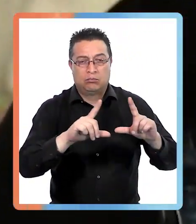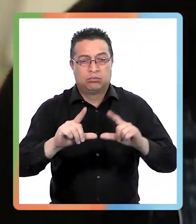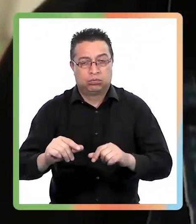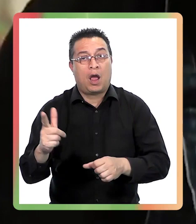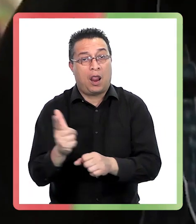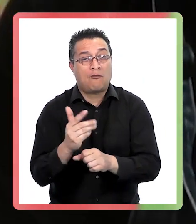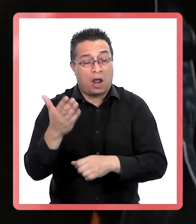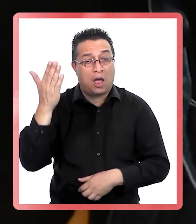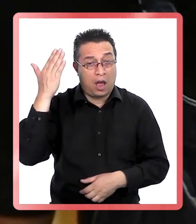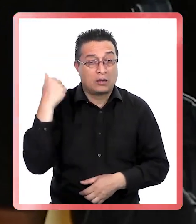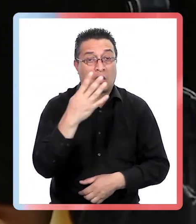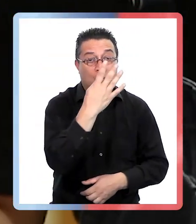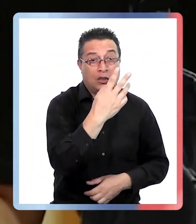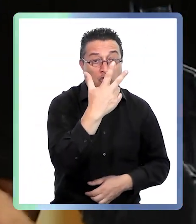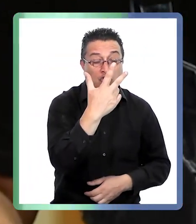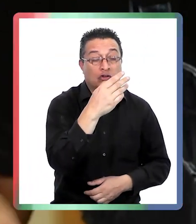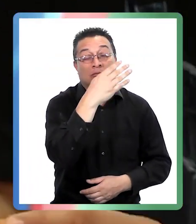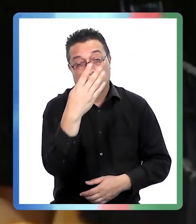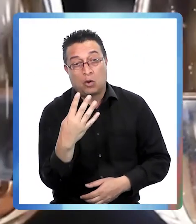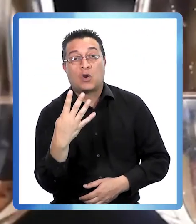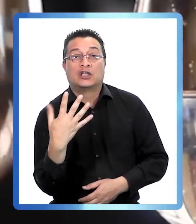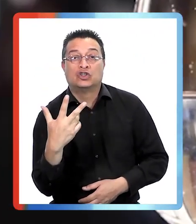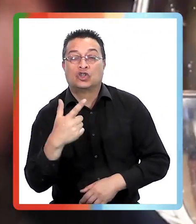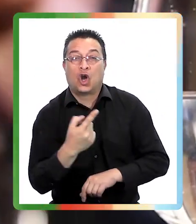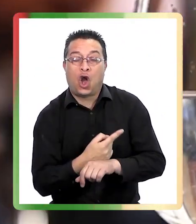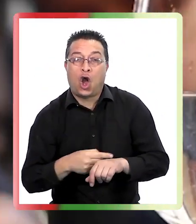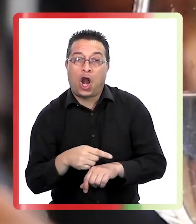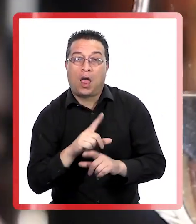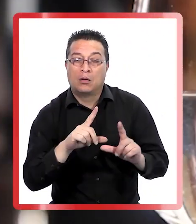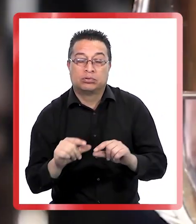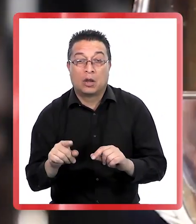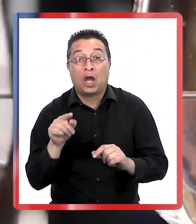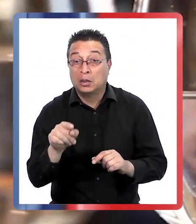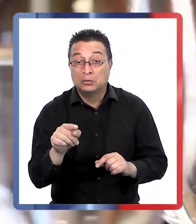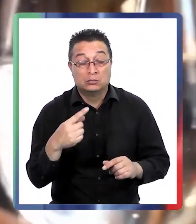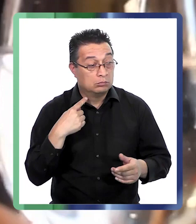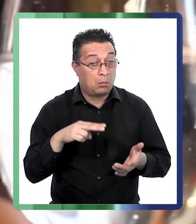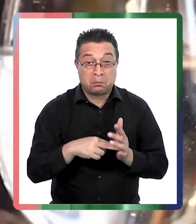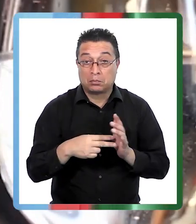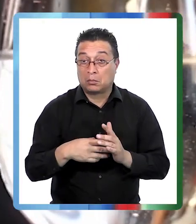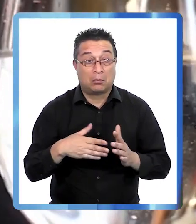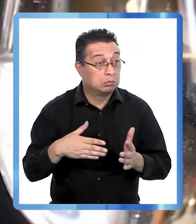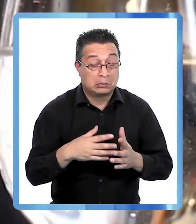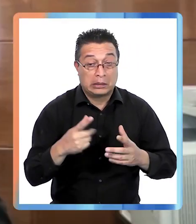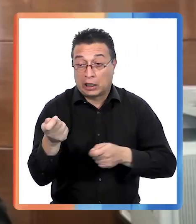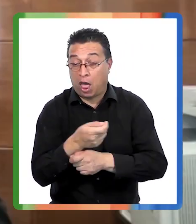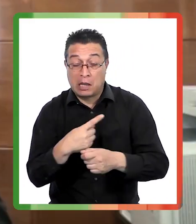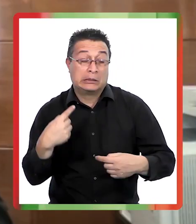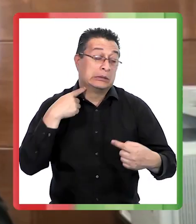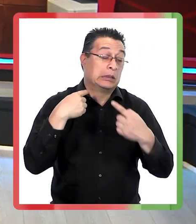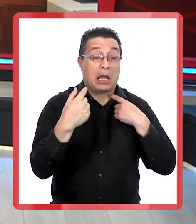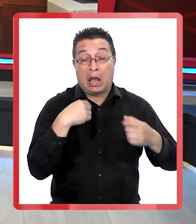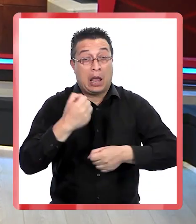la jornada laboral de 48, 45 Claro. horas. Y eso no produjo, diría yo, ninguna debacle en la economía